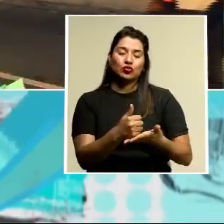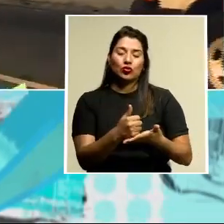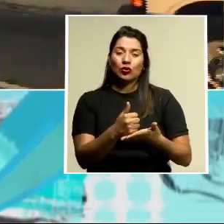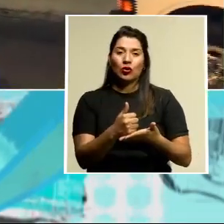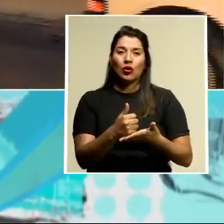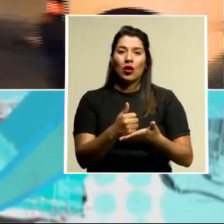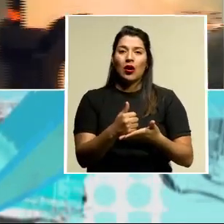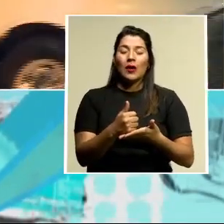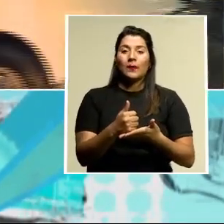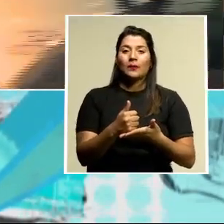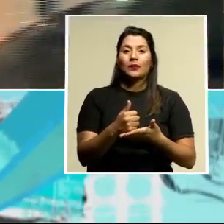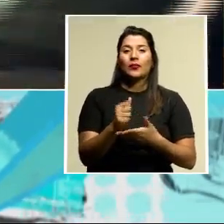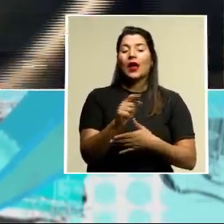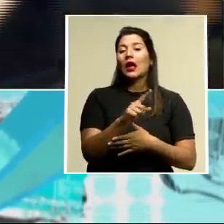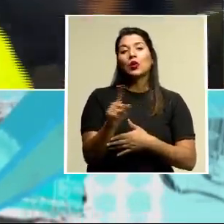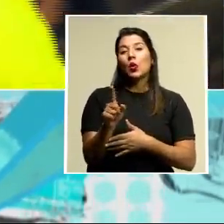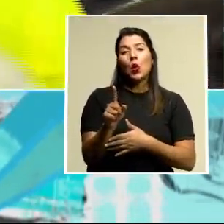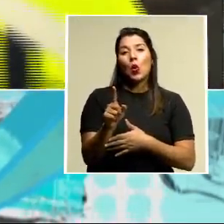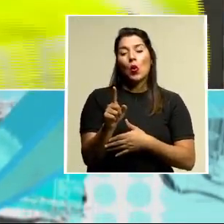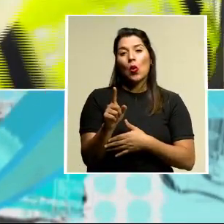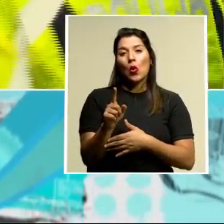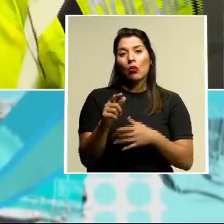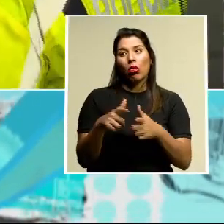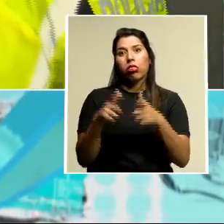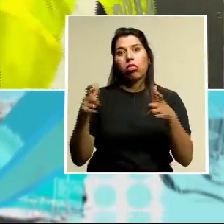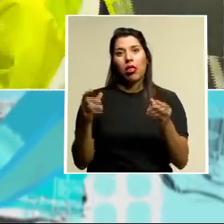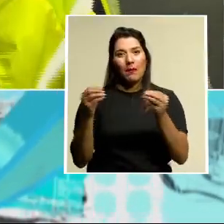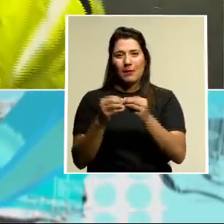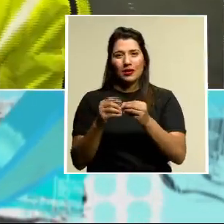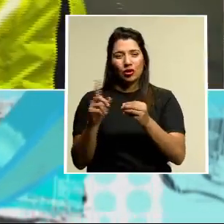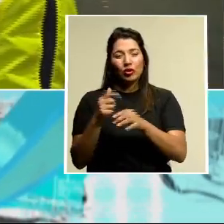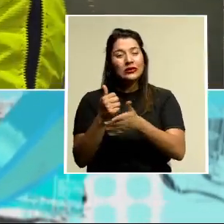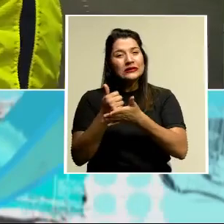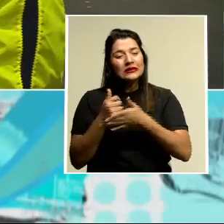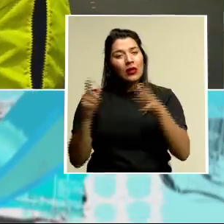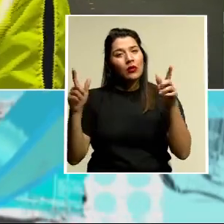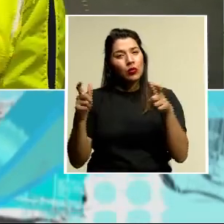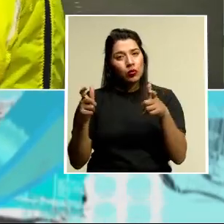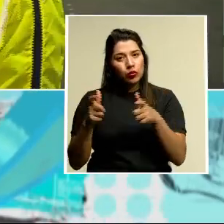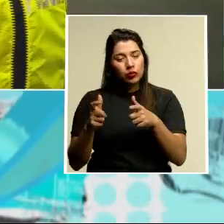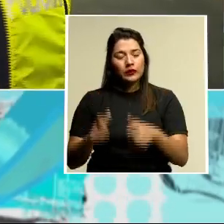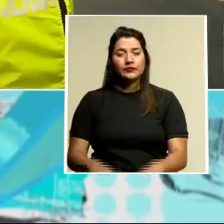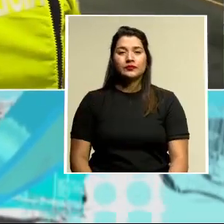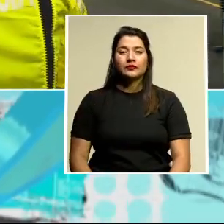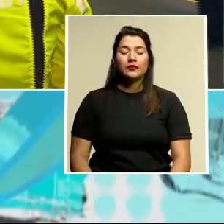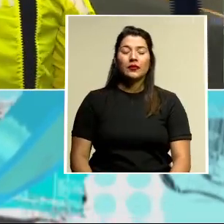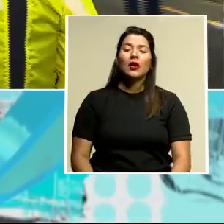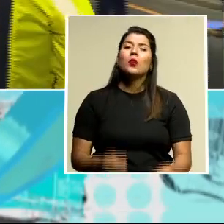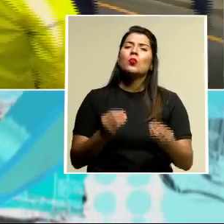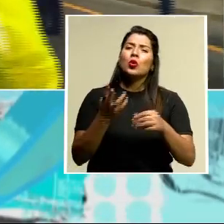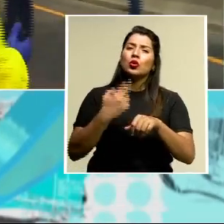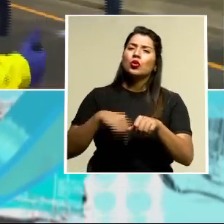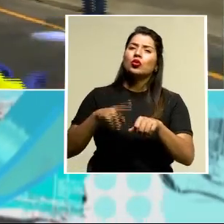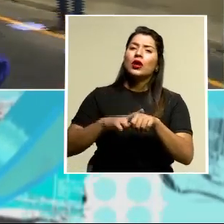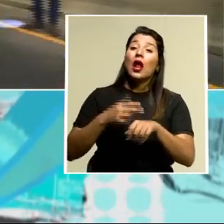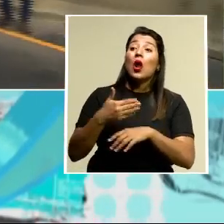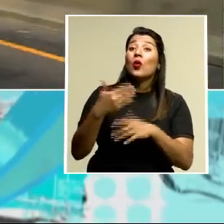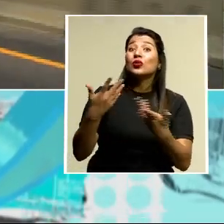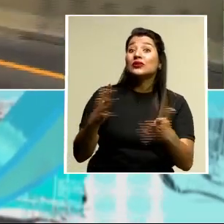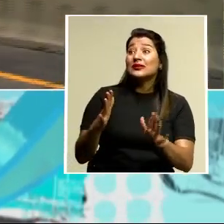haya mayor movilidad, es posible que los casos vuelvan a subir. Sin embargo,